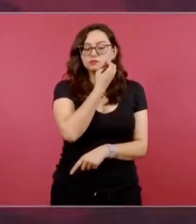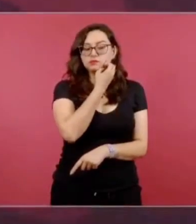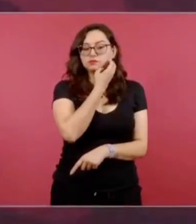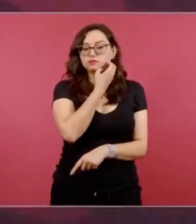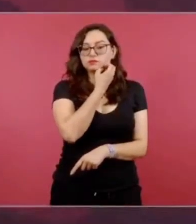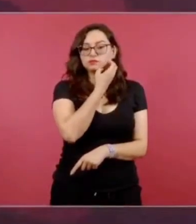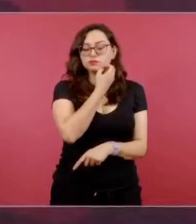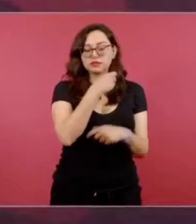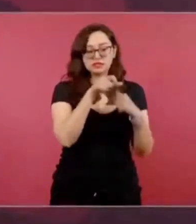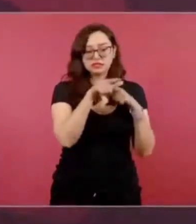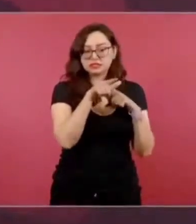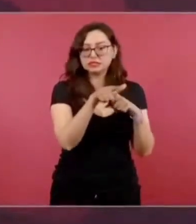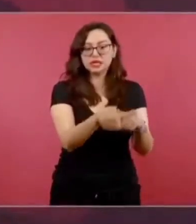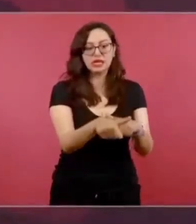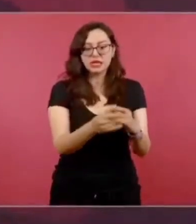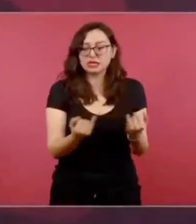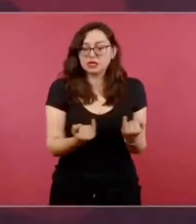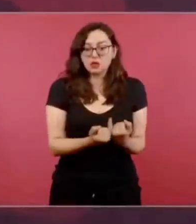conservar.